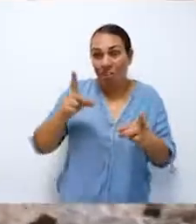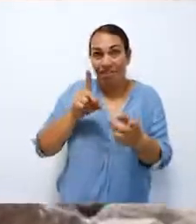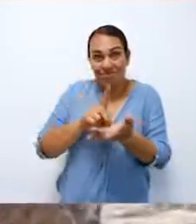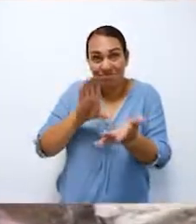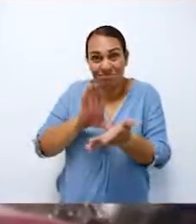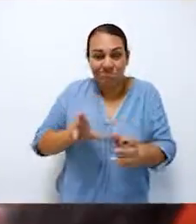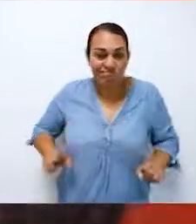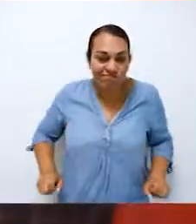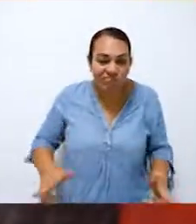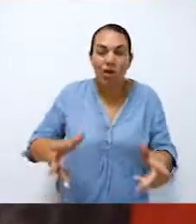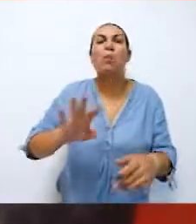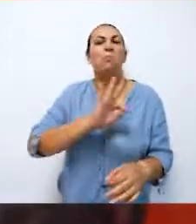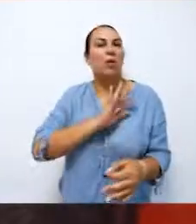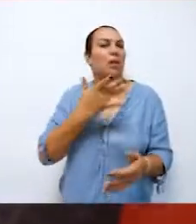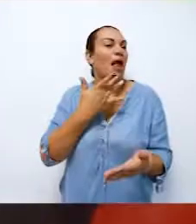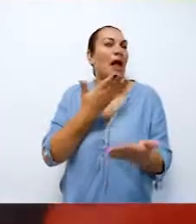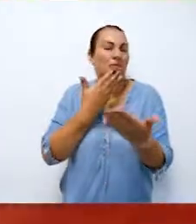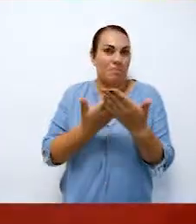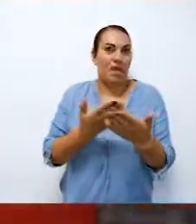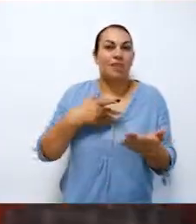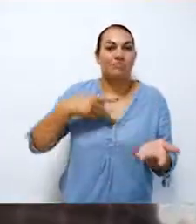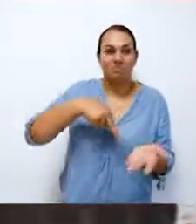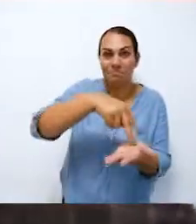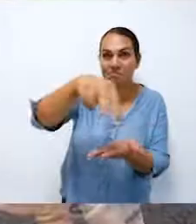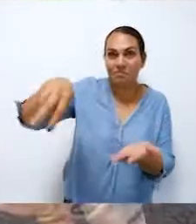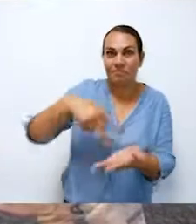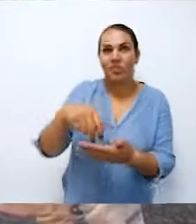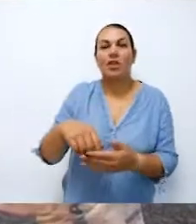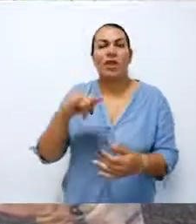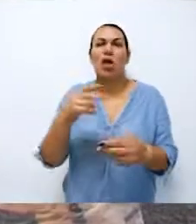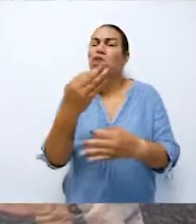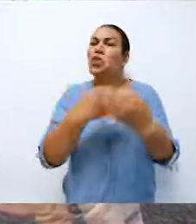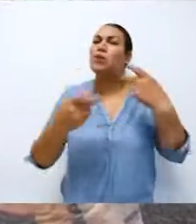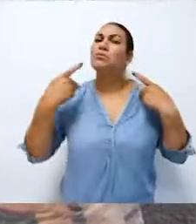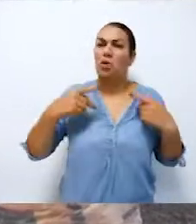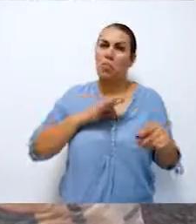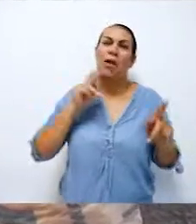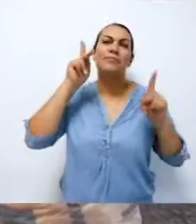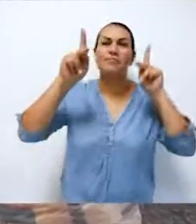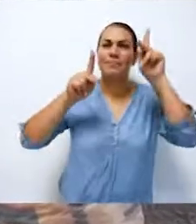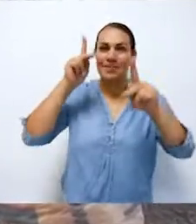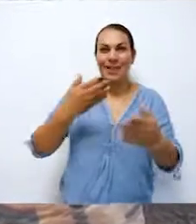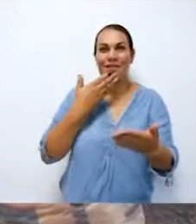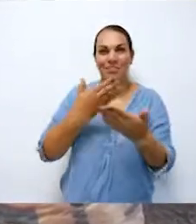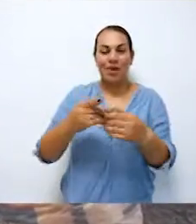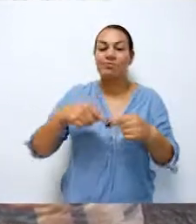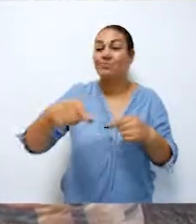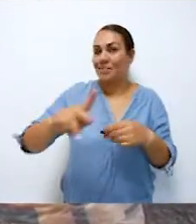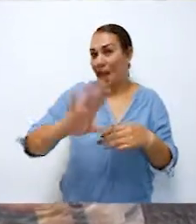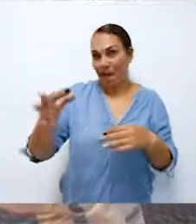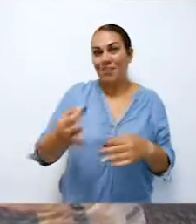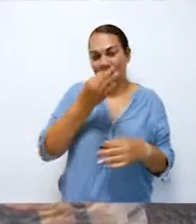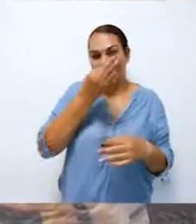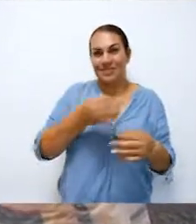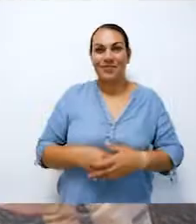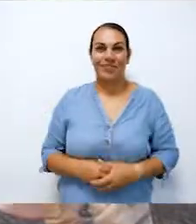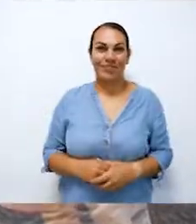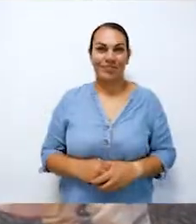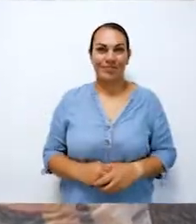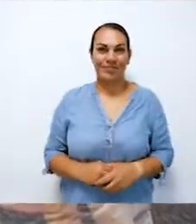discapacidad y bueno pues los habitantes de la cabecera y nuestro antes la podrán disfrutar en los próximos días a